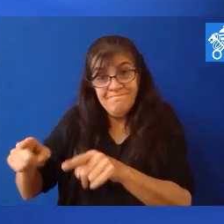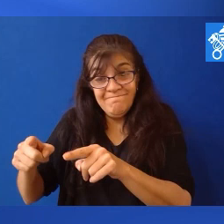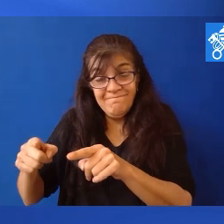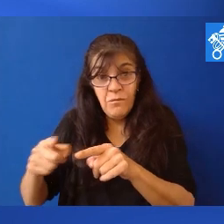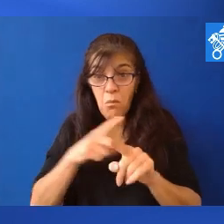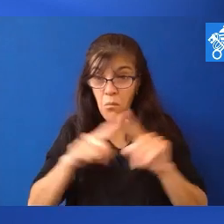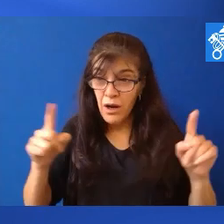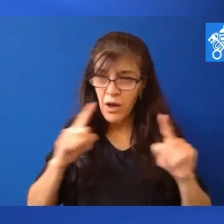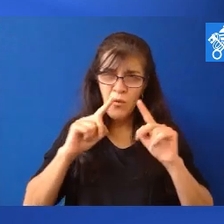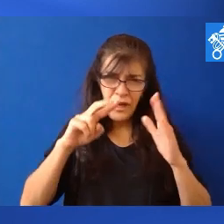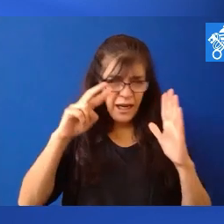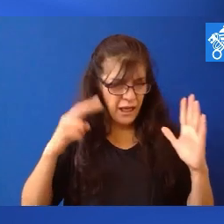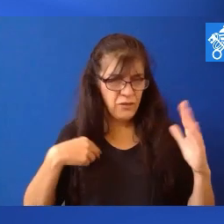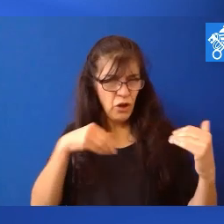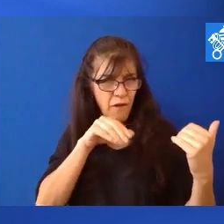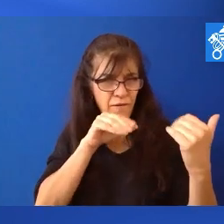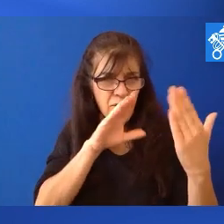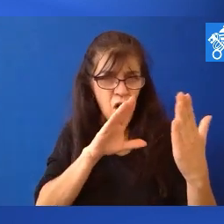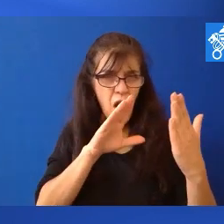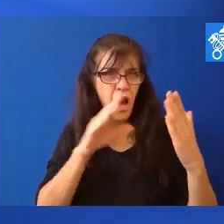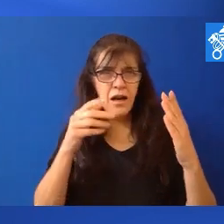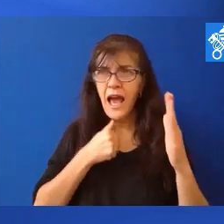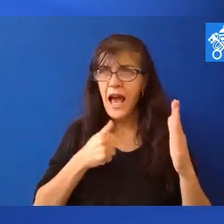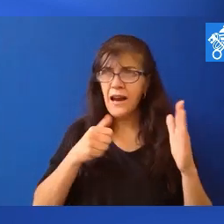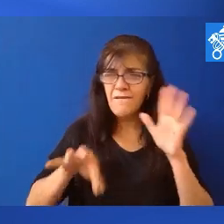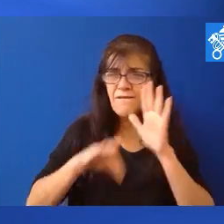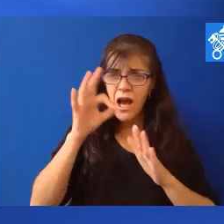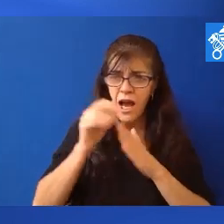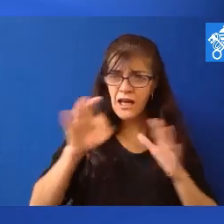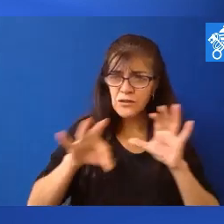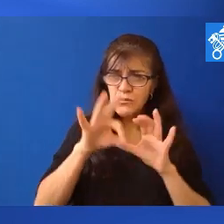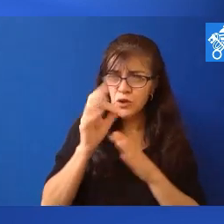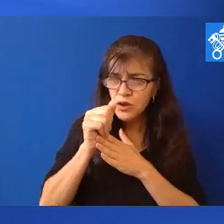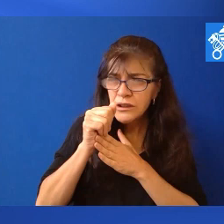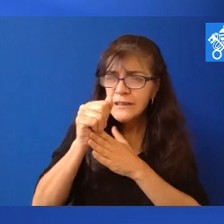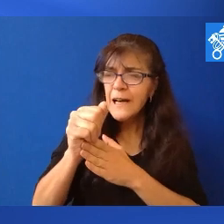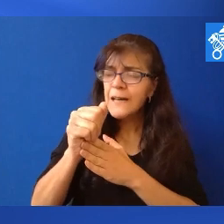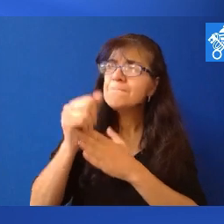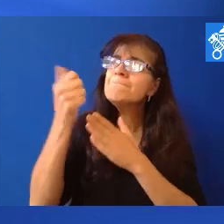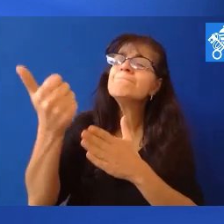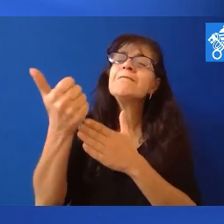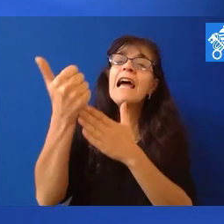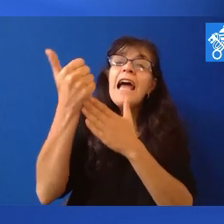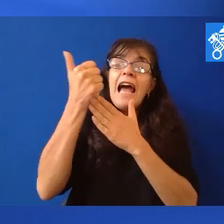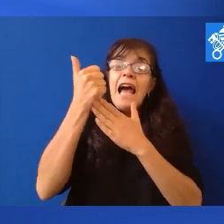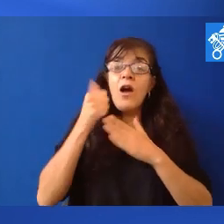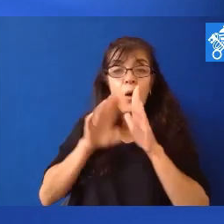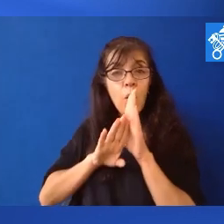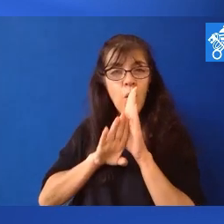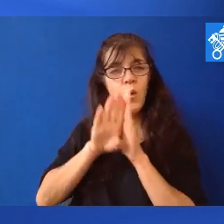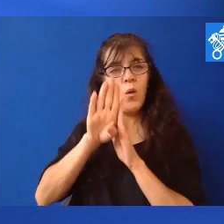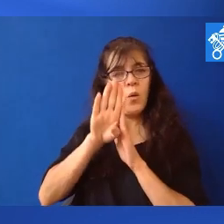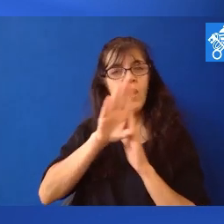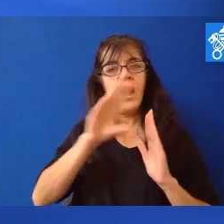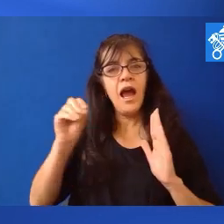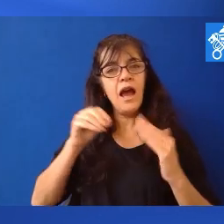leerlos, rezarlos y confrontarlos con un guía espiritual que nos acompañe, pueden ayudarnos a madurar y afrontar